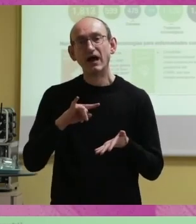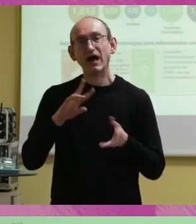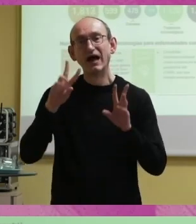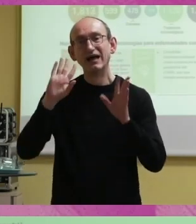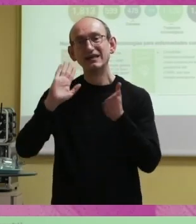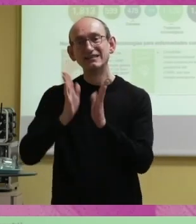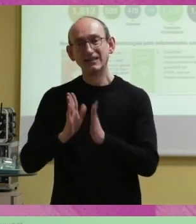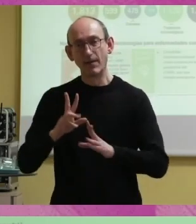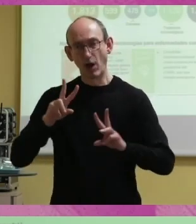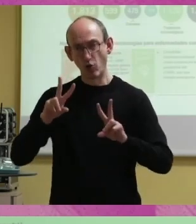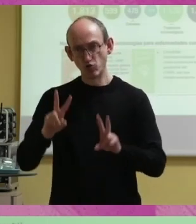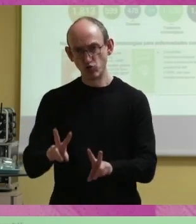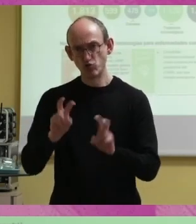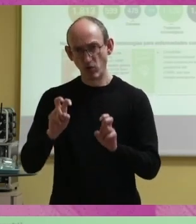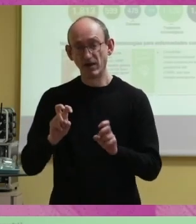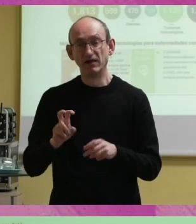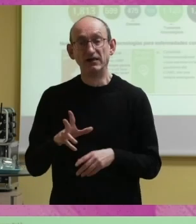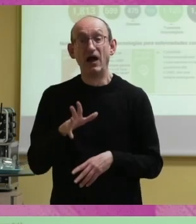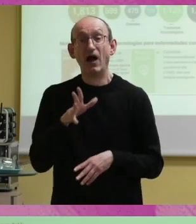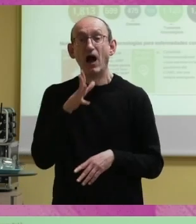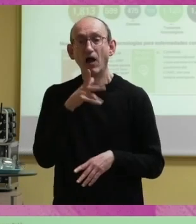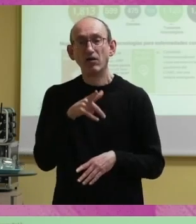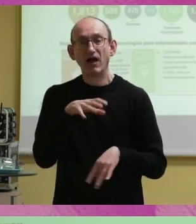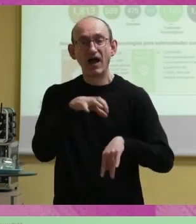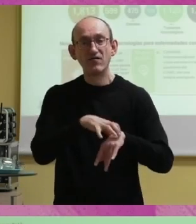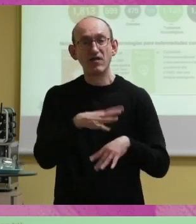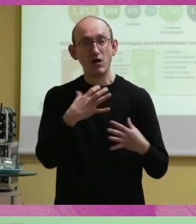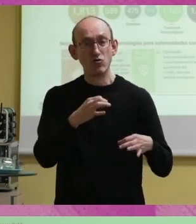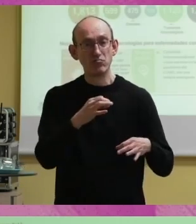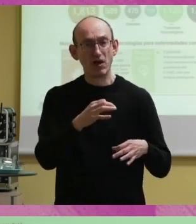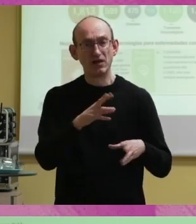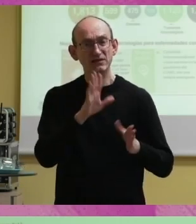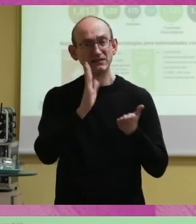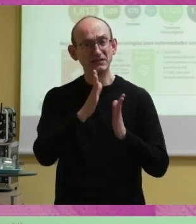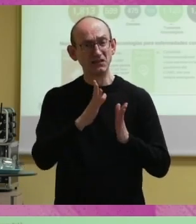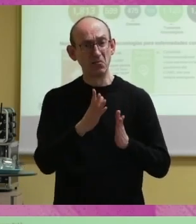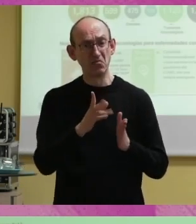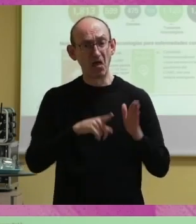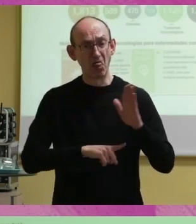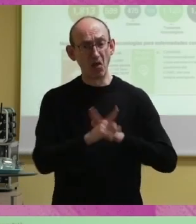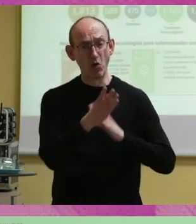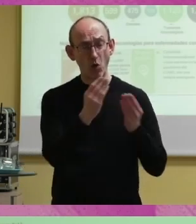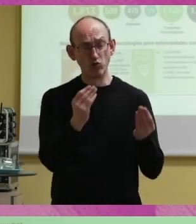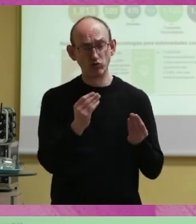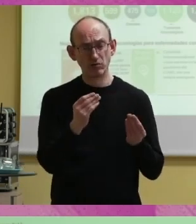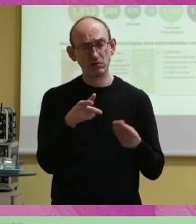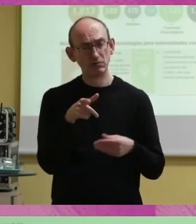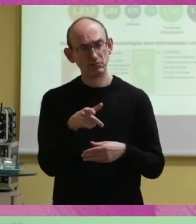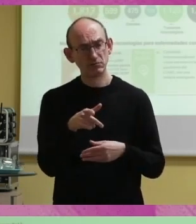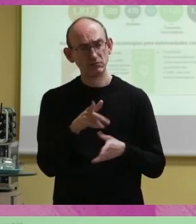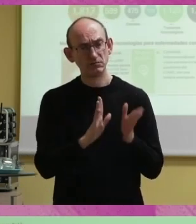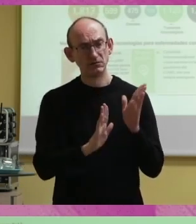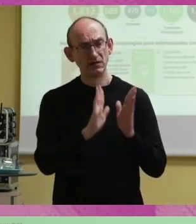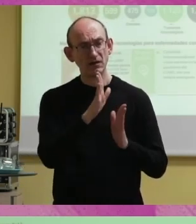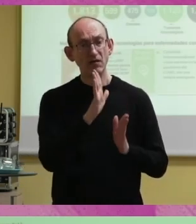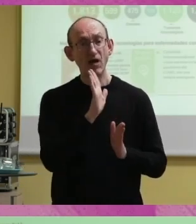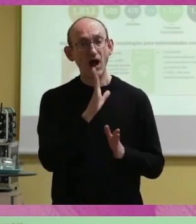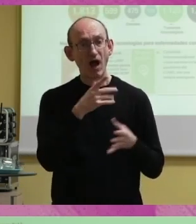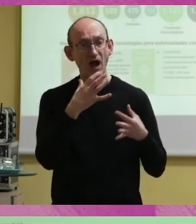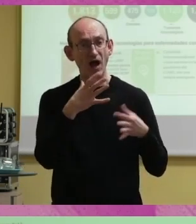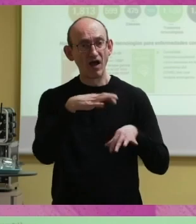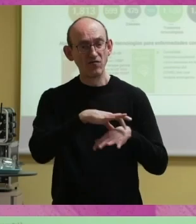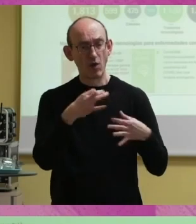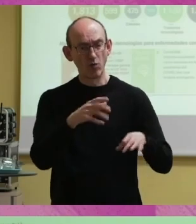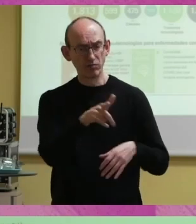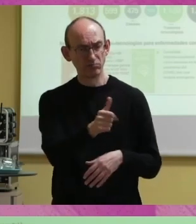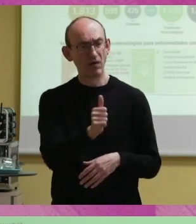¿no? Hay muchísimas en desarrollo para enfermedades comunes. Entonces, la primera cosa es que igual nos podemos aprovechar de algunas de las que hay en enfermedades